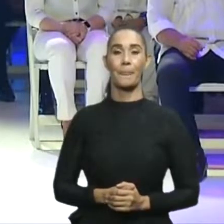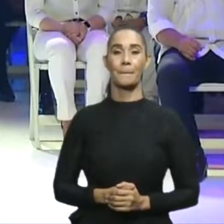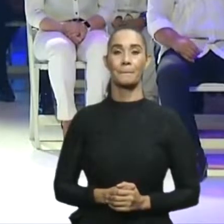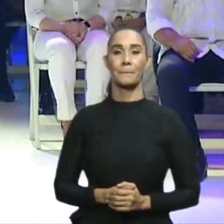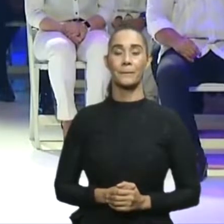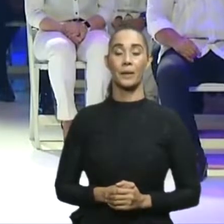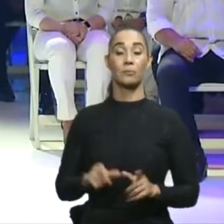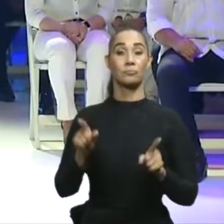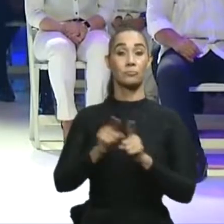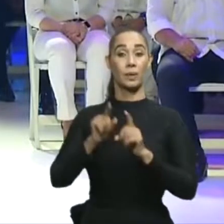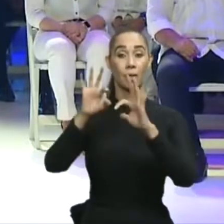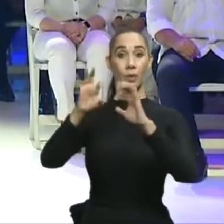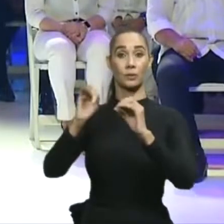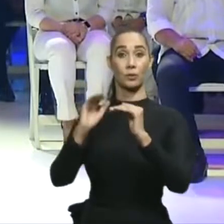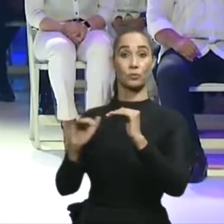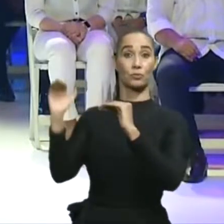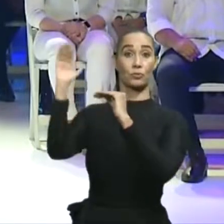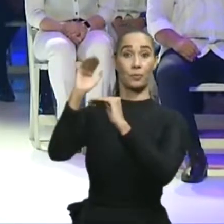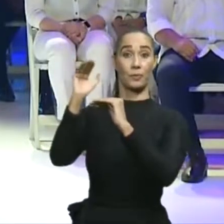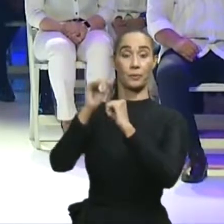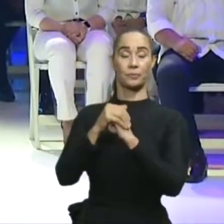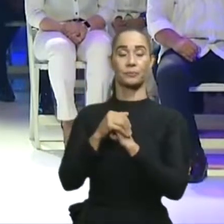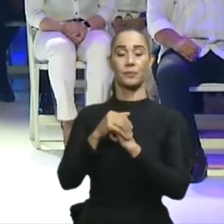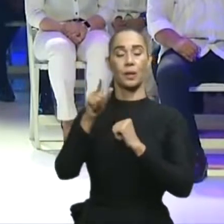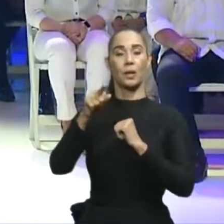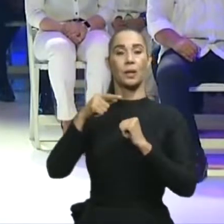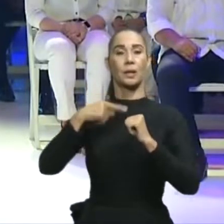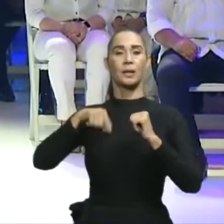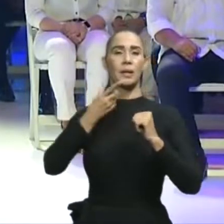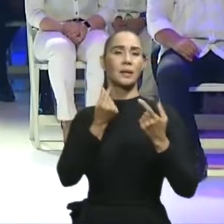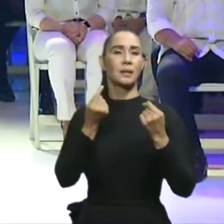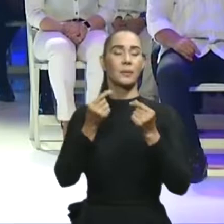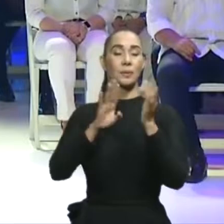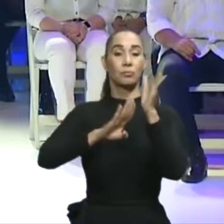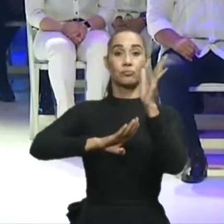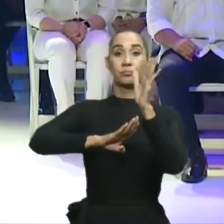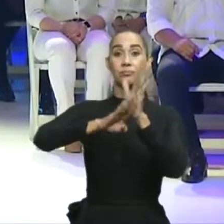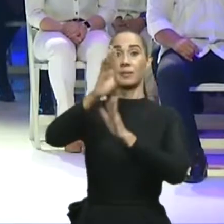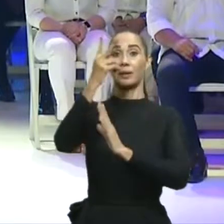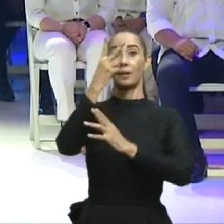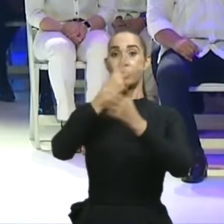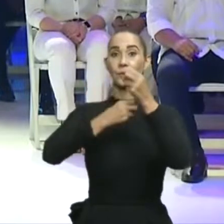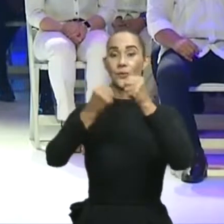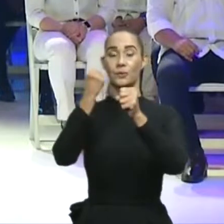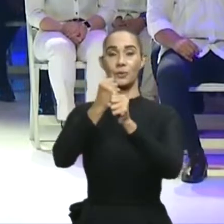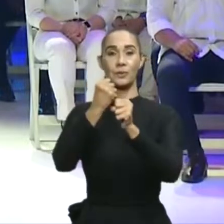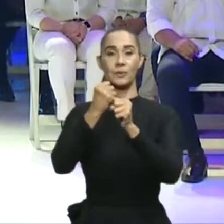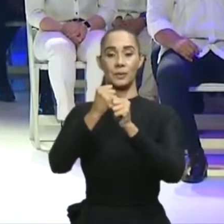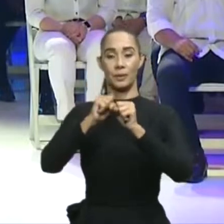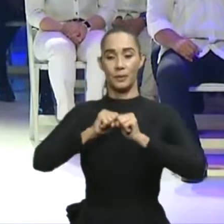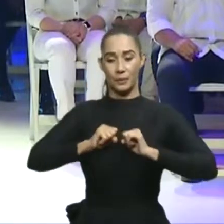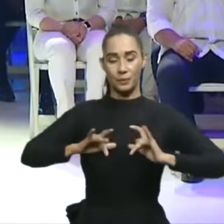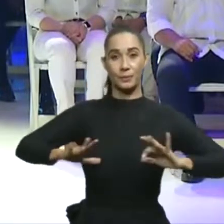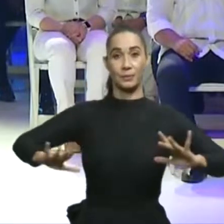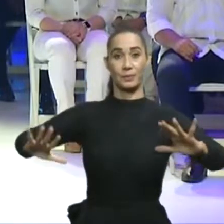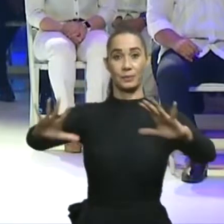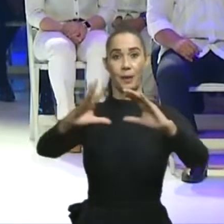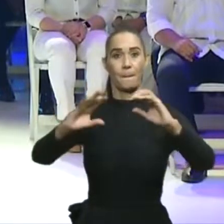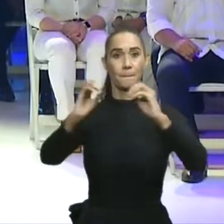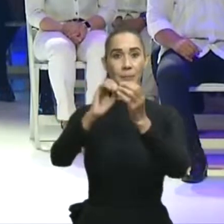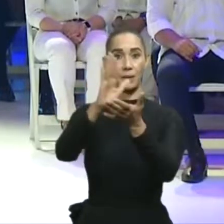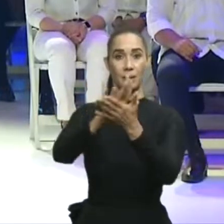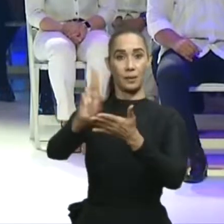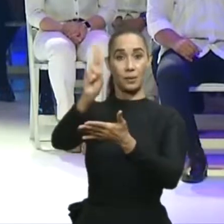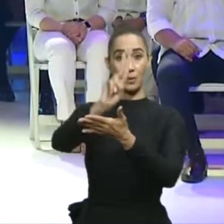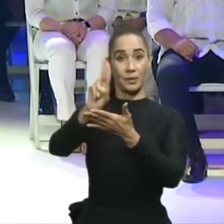cuanto a la educación superior estamos desarrollando en sólo dos años la mayor expansión jamás vista de la universidad